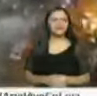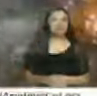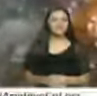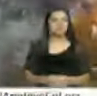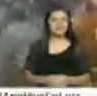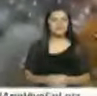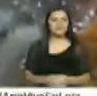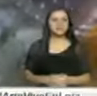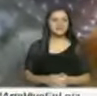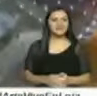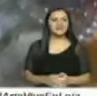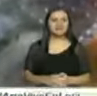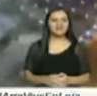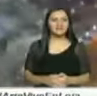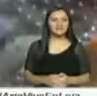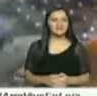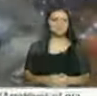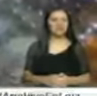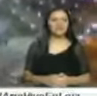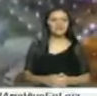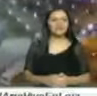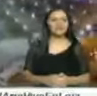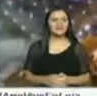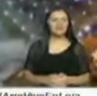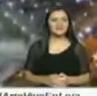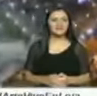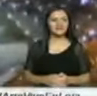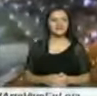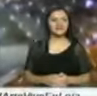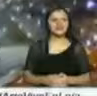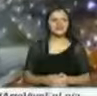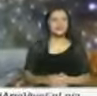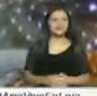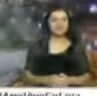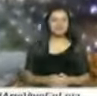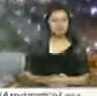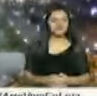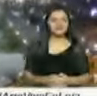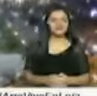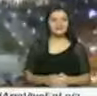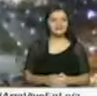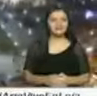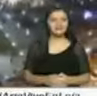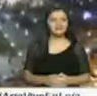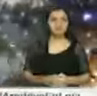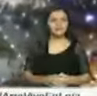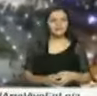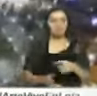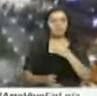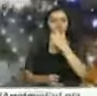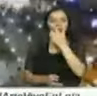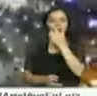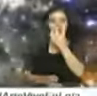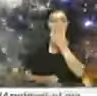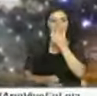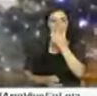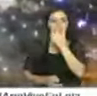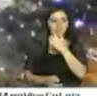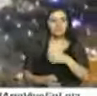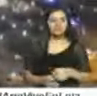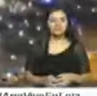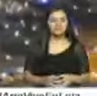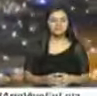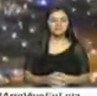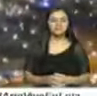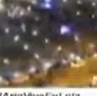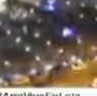El Festival de Artes Vivas estalla en vivos colores. Los escenarios se abrieron con coreógrafos y